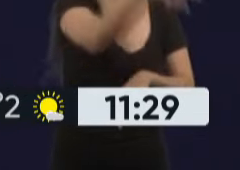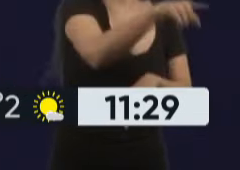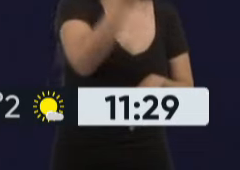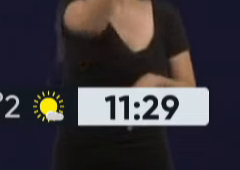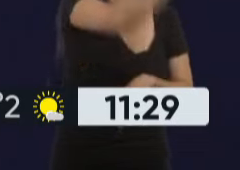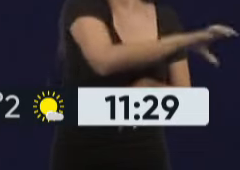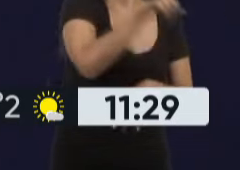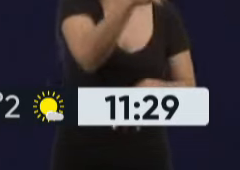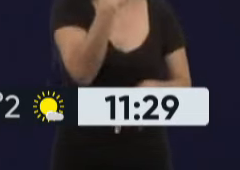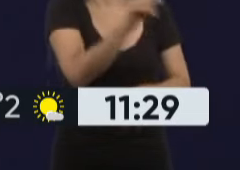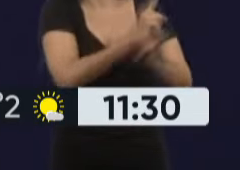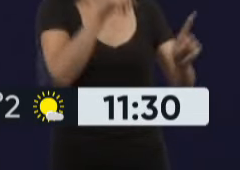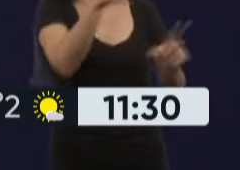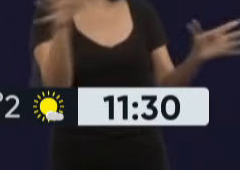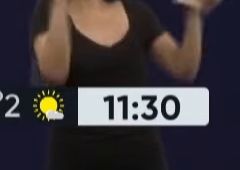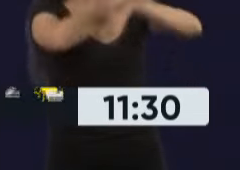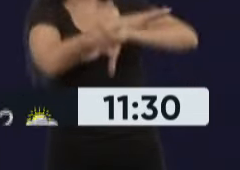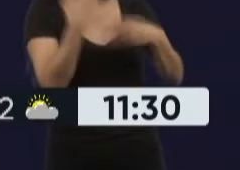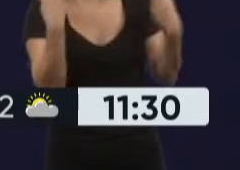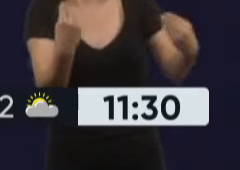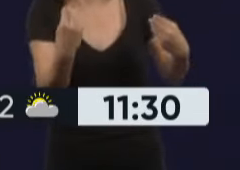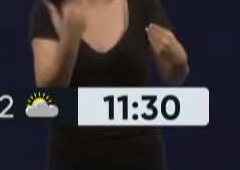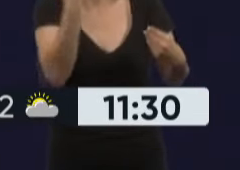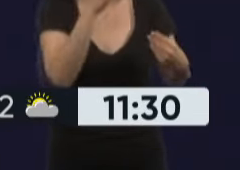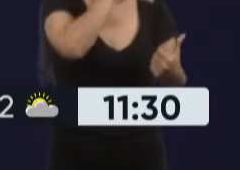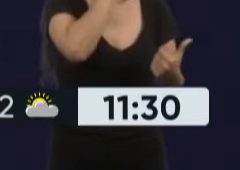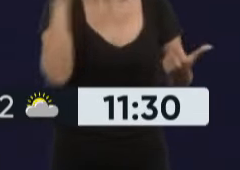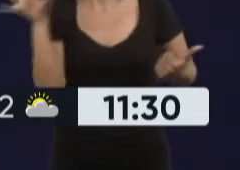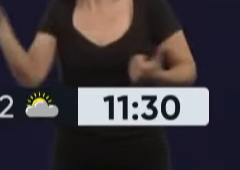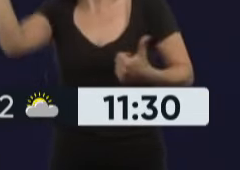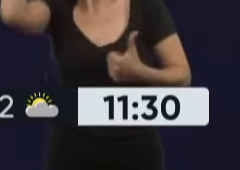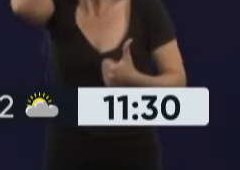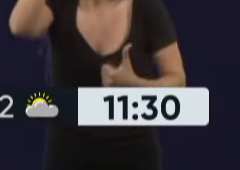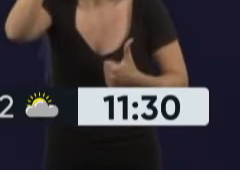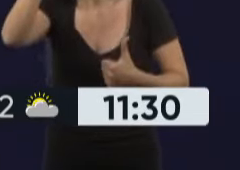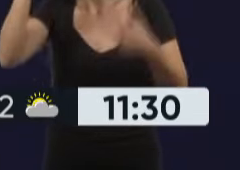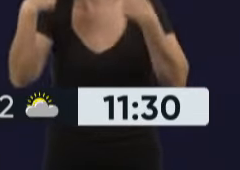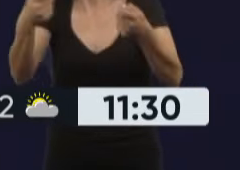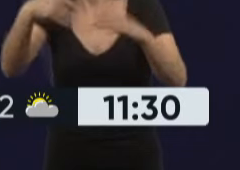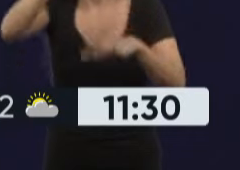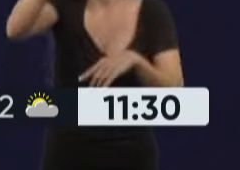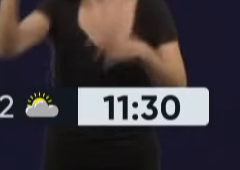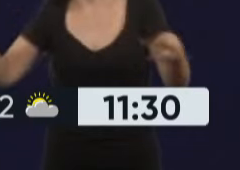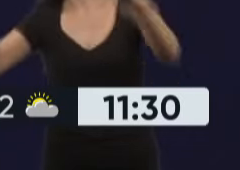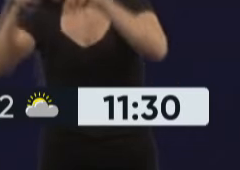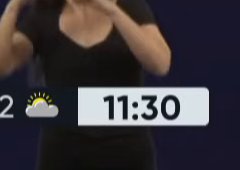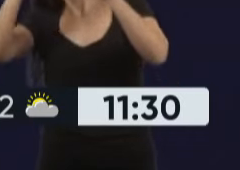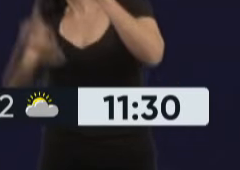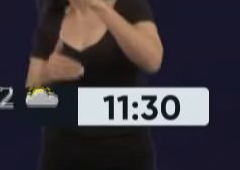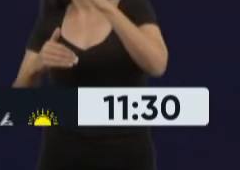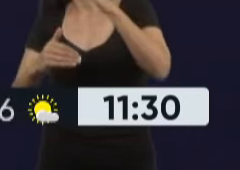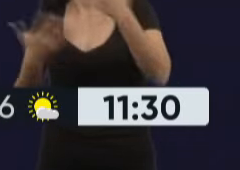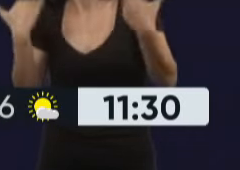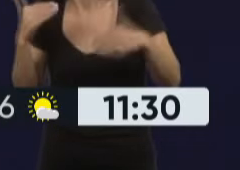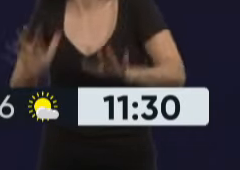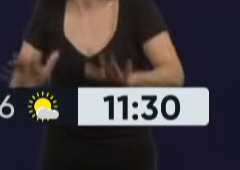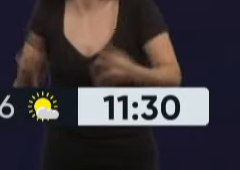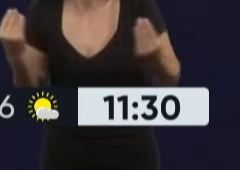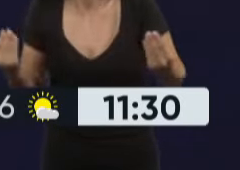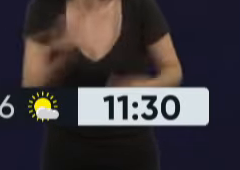que eso es un error conceptual porque las provincias deficitarias eh cuando lo eran eran Porque papá